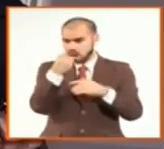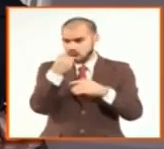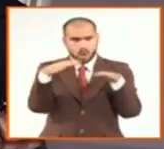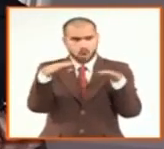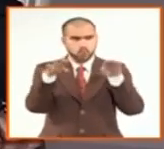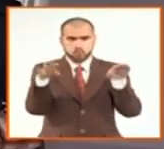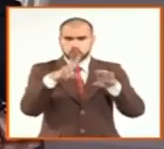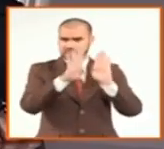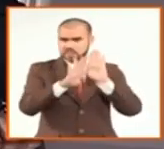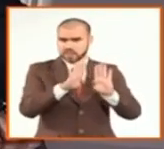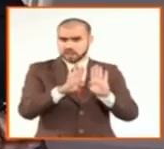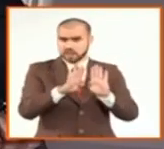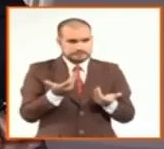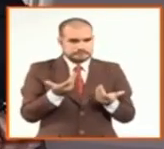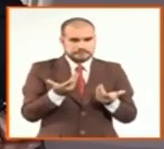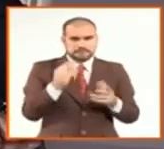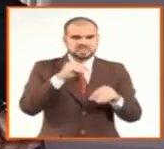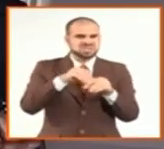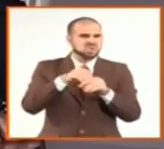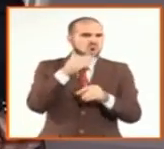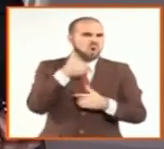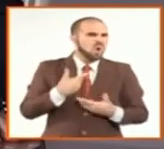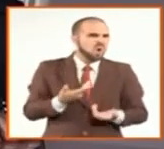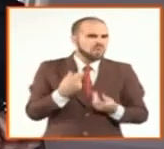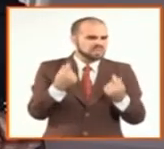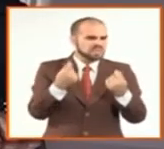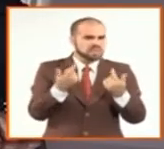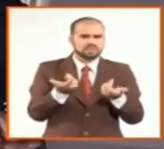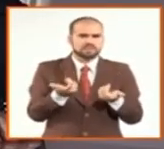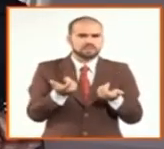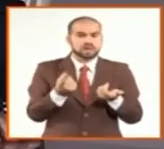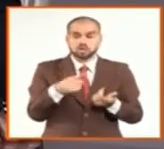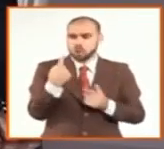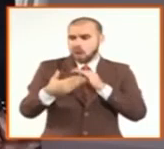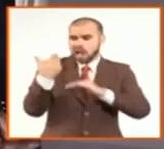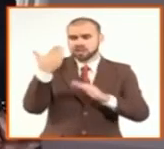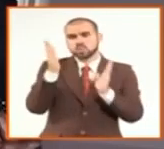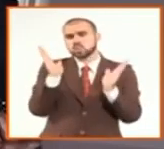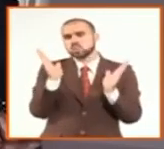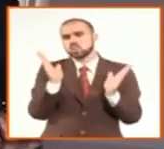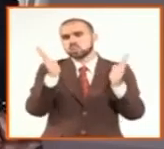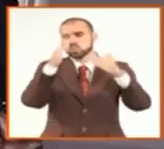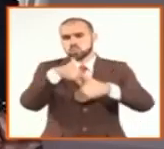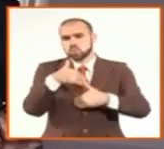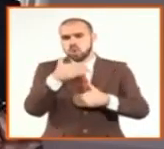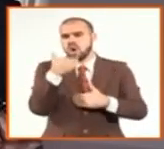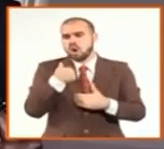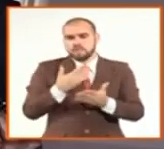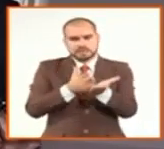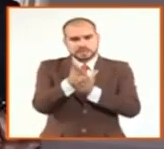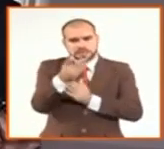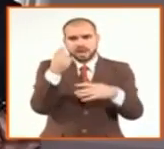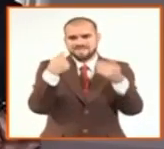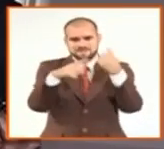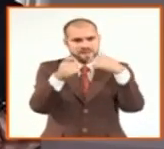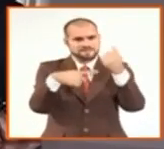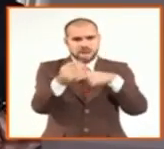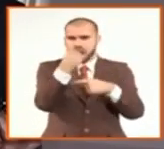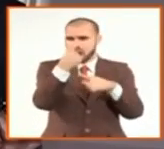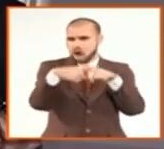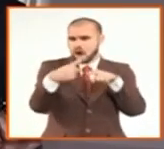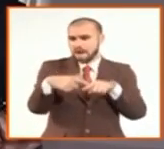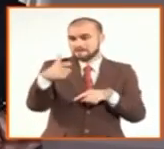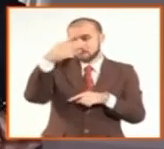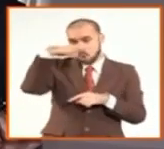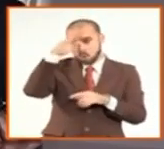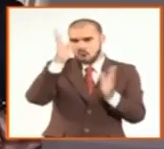sea, hay que buscar la manera de abastecer el mercado. Y nosotros no teníamos la posibilidad de mantener el abastecimiento estable de los mercados minoristas en moneda nacional,